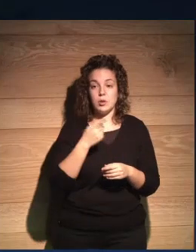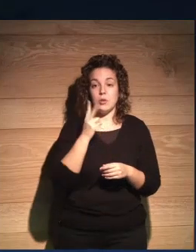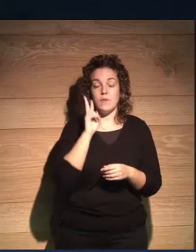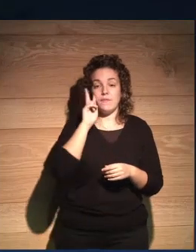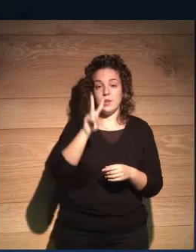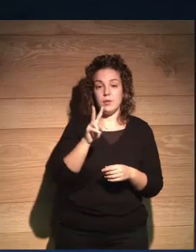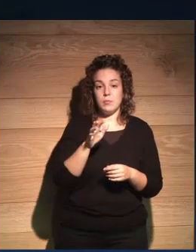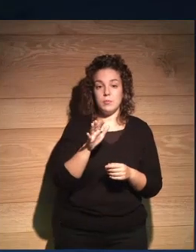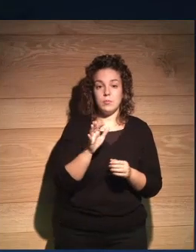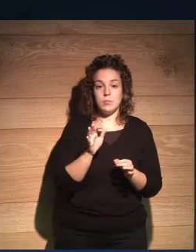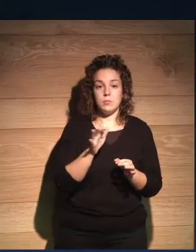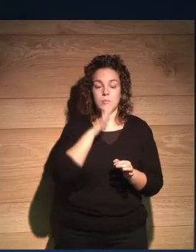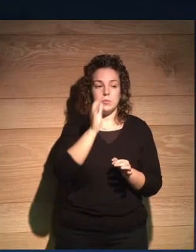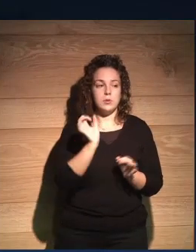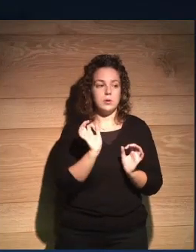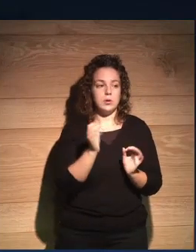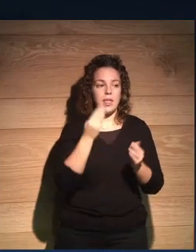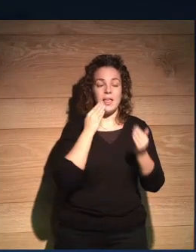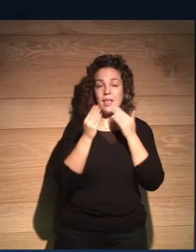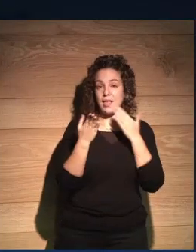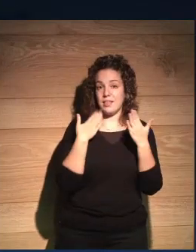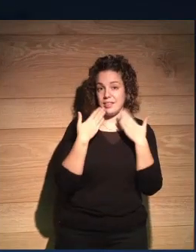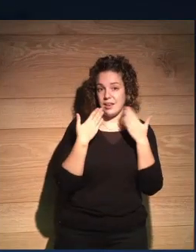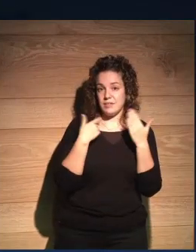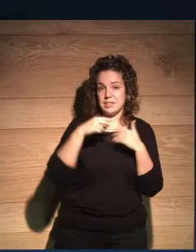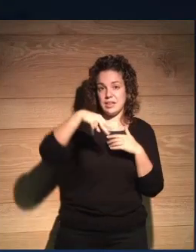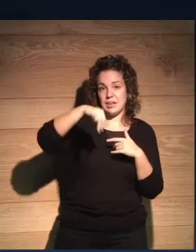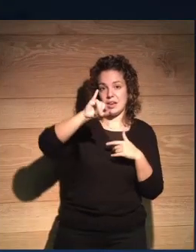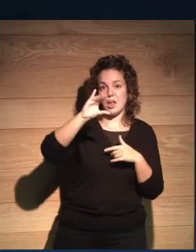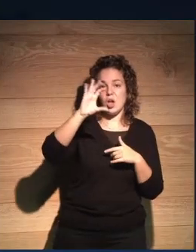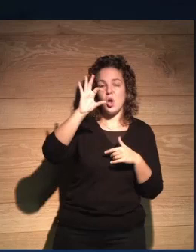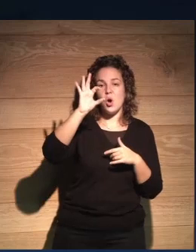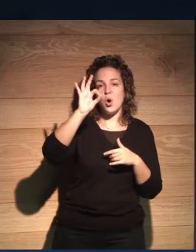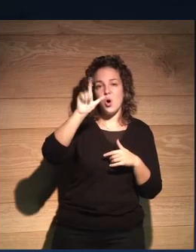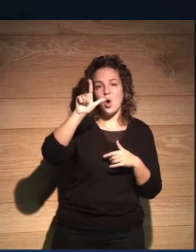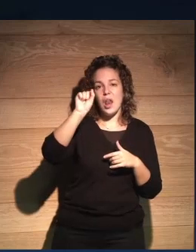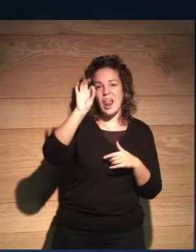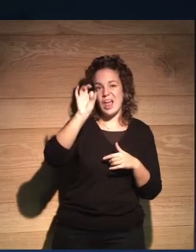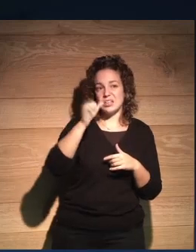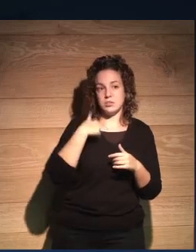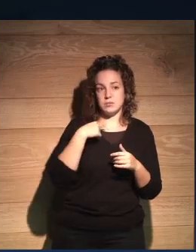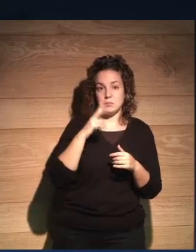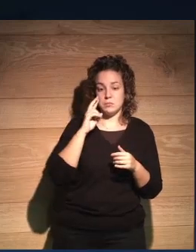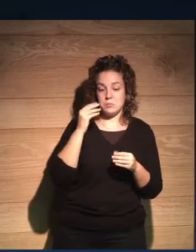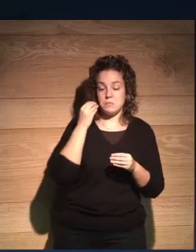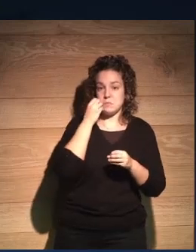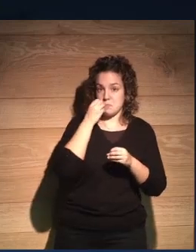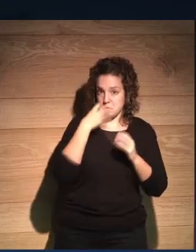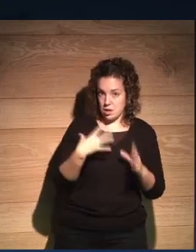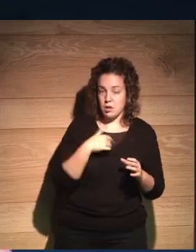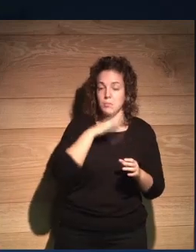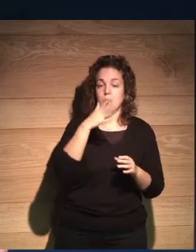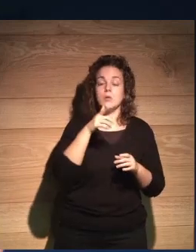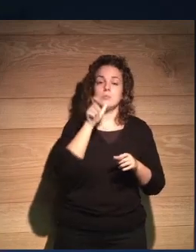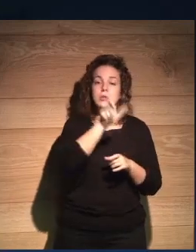pertinente que se le haga una entrevista a Nicolás Olea, totalmente pertinente. La gente que criticaba que se